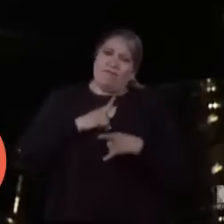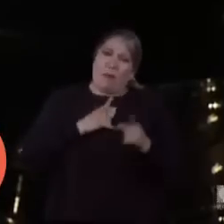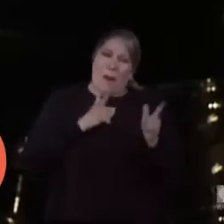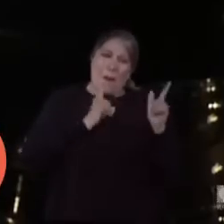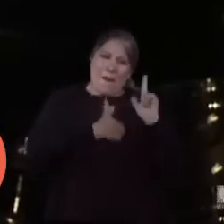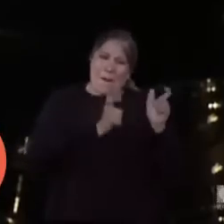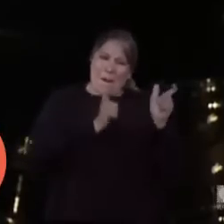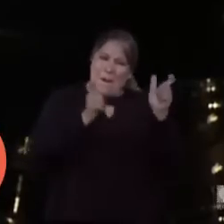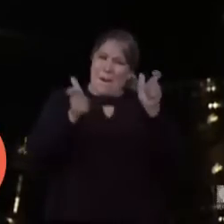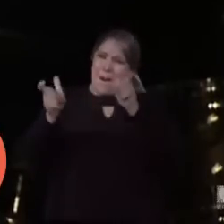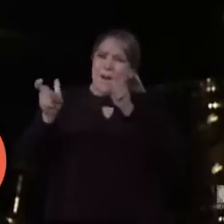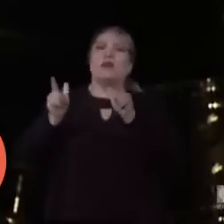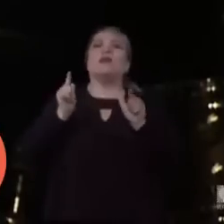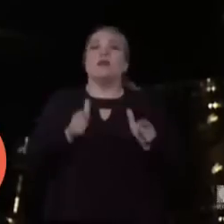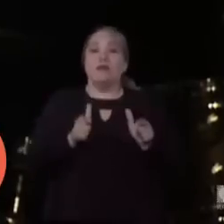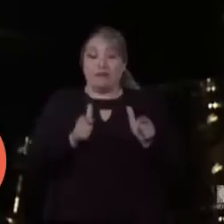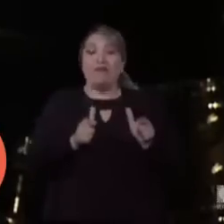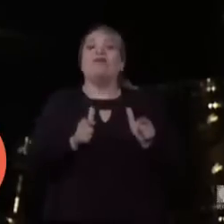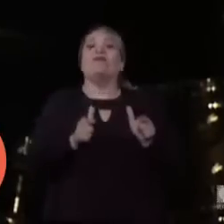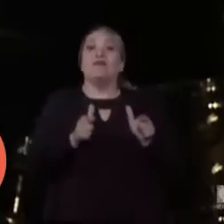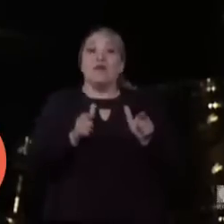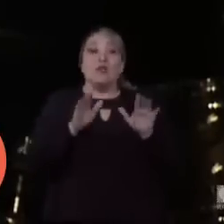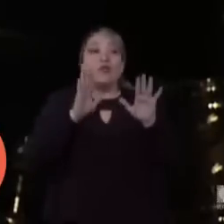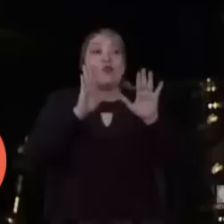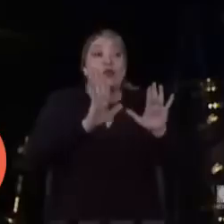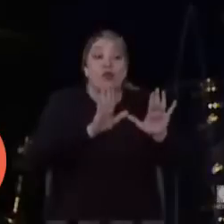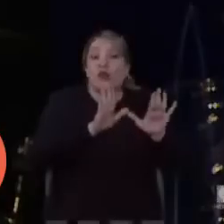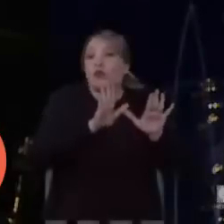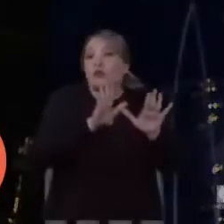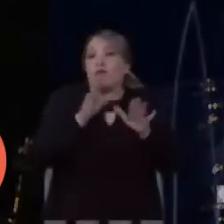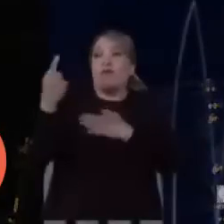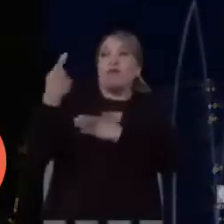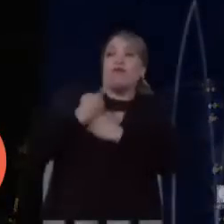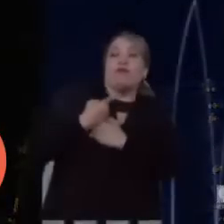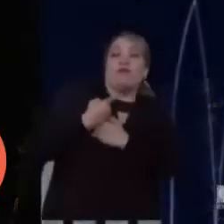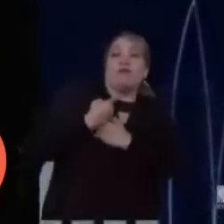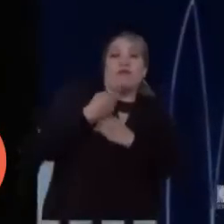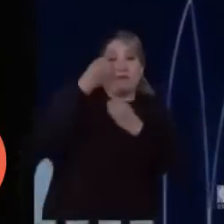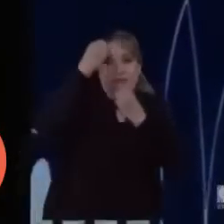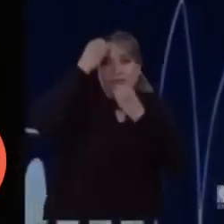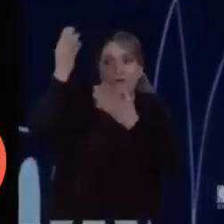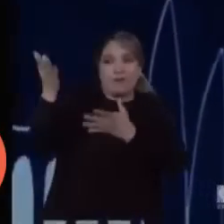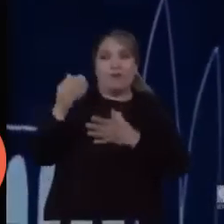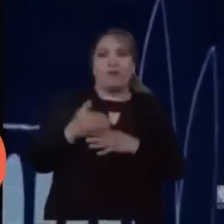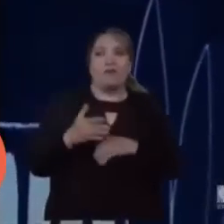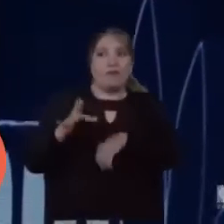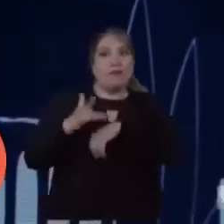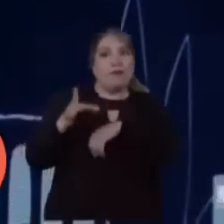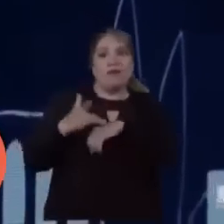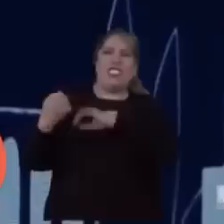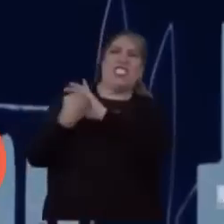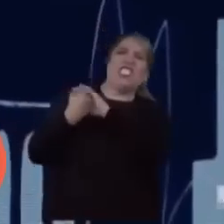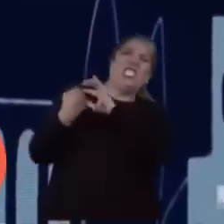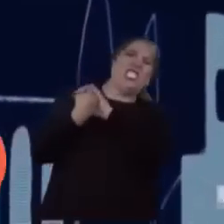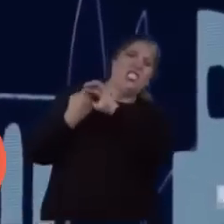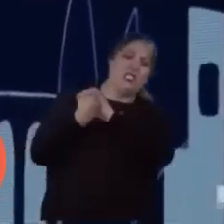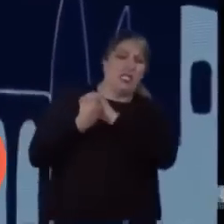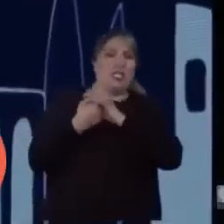que disparaban era estar haciendo lo que la institución quería, por los incentivos y